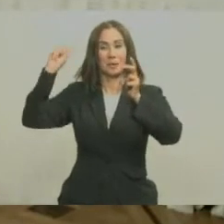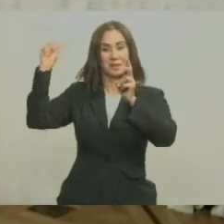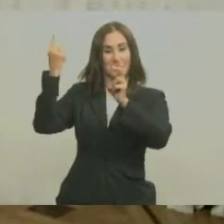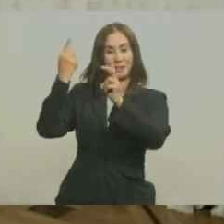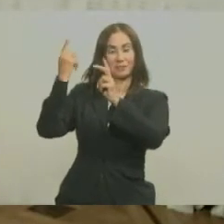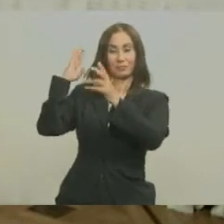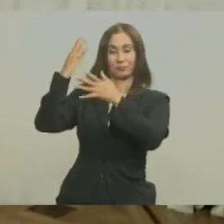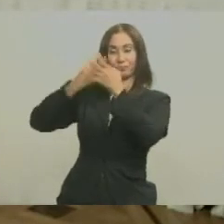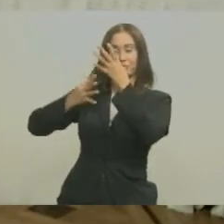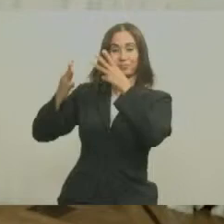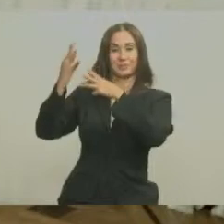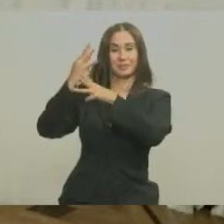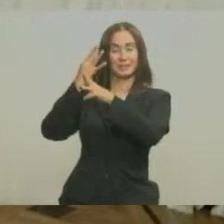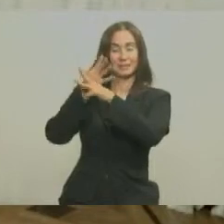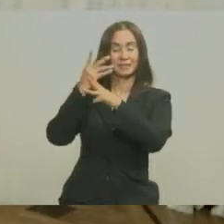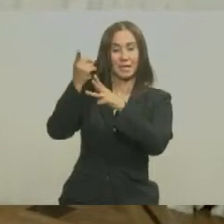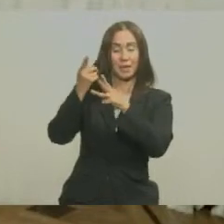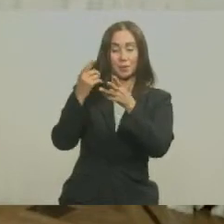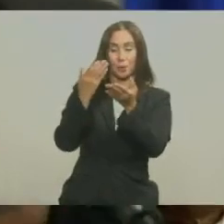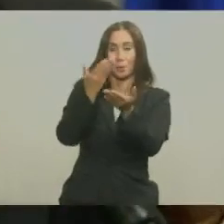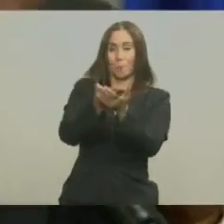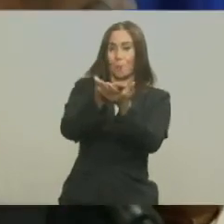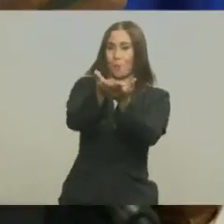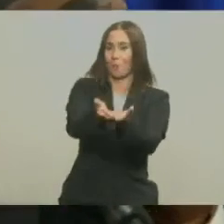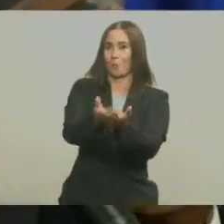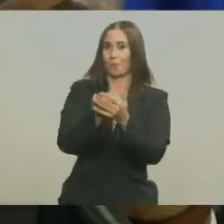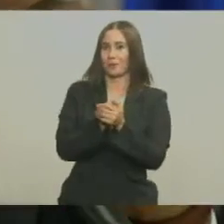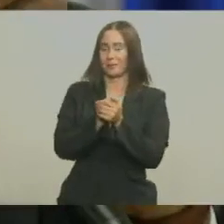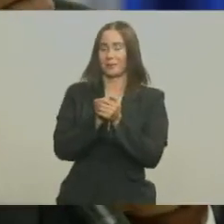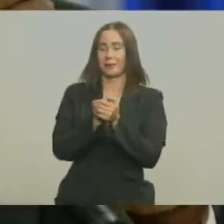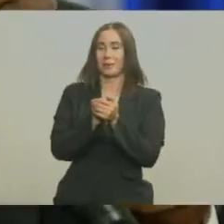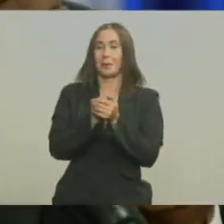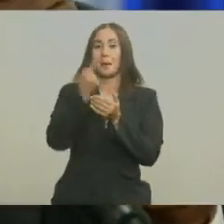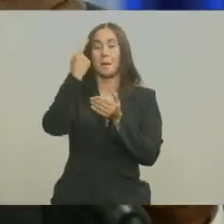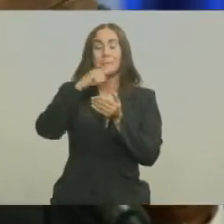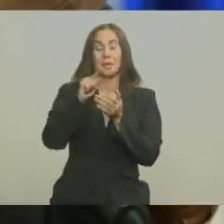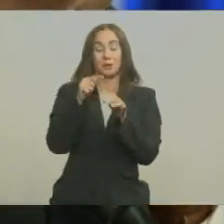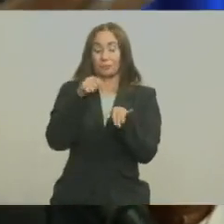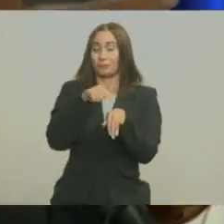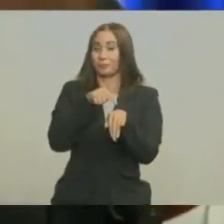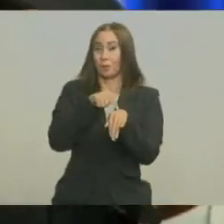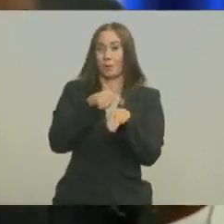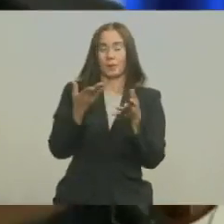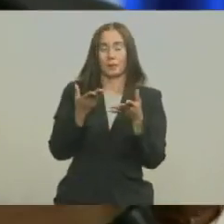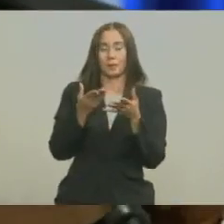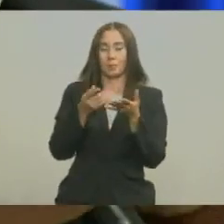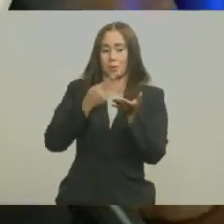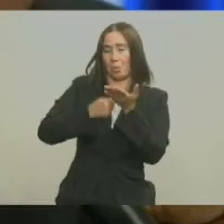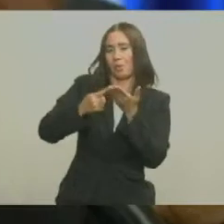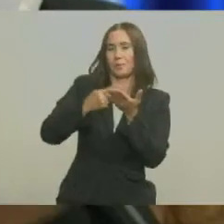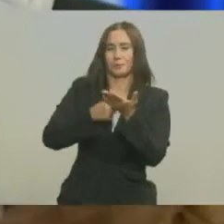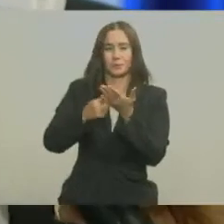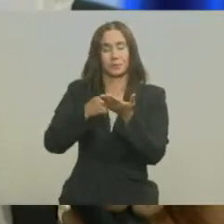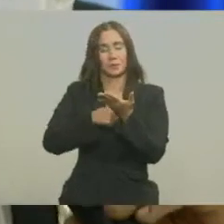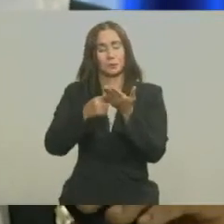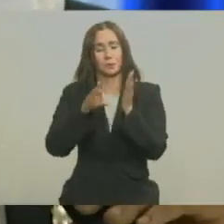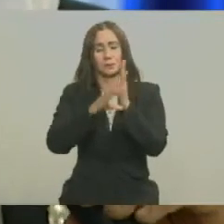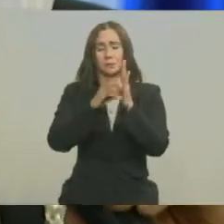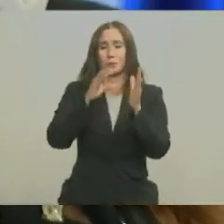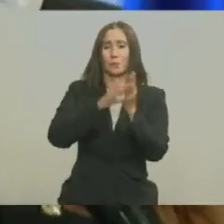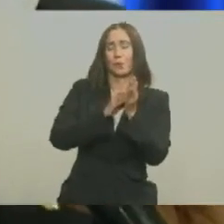Tuviste la valentía de hacer la propuesta, pero no dio tiempo porque había que desglosar el Código